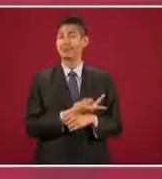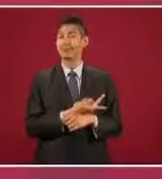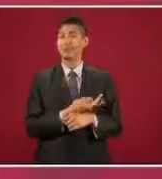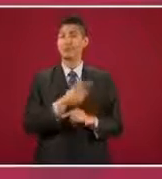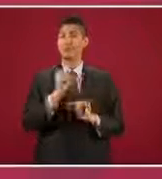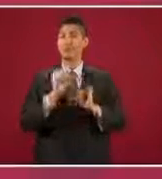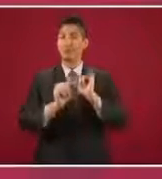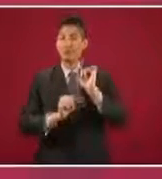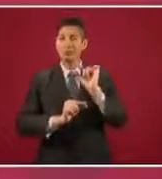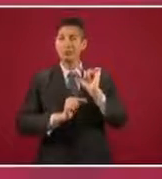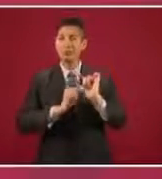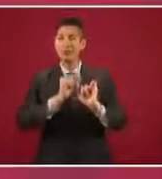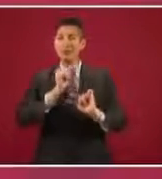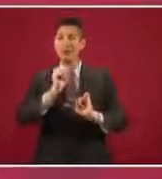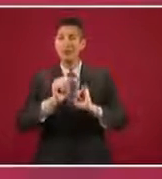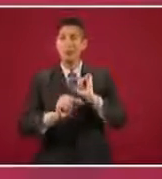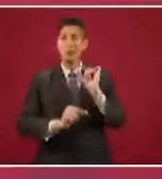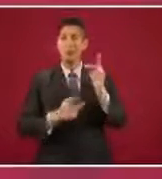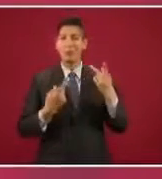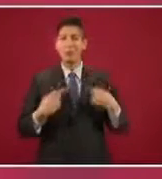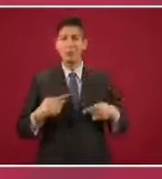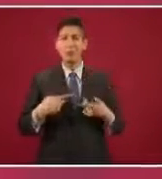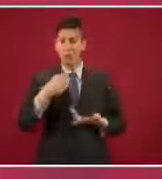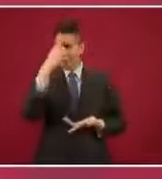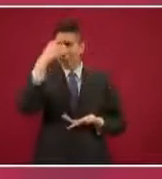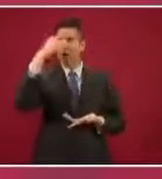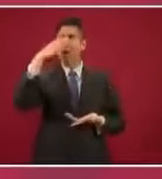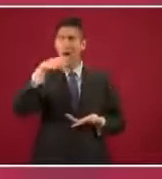ganando terreno.